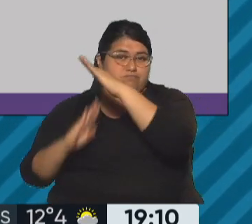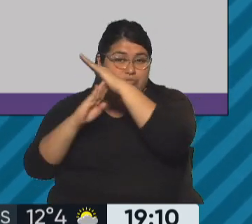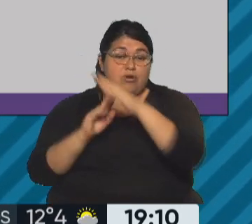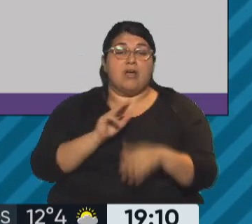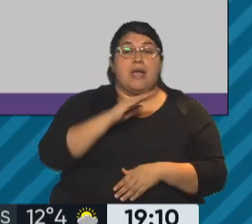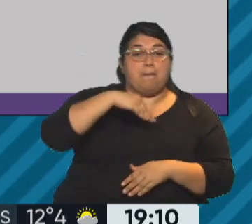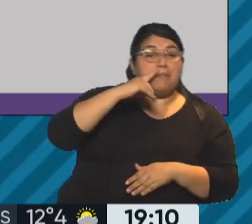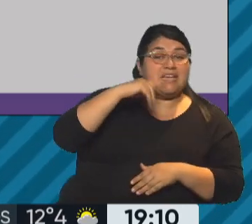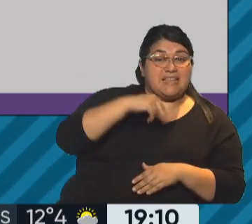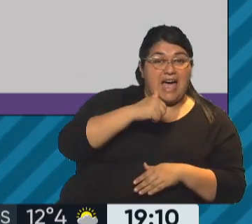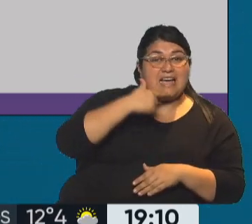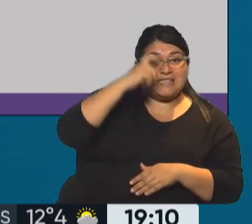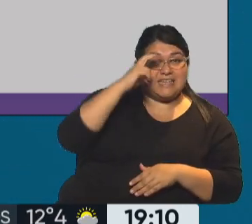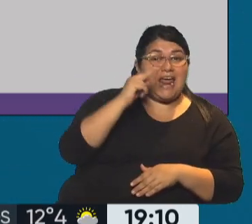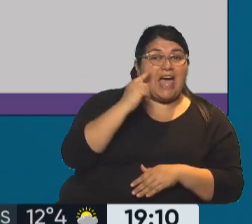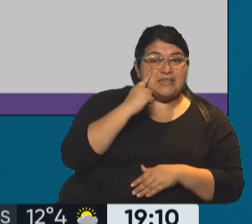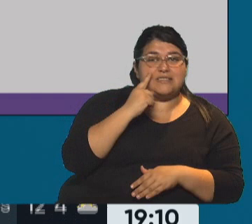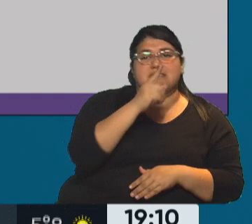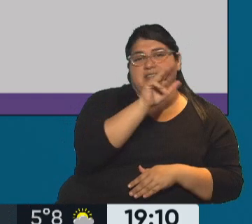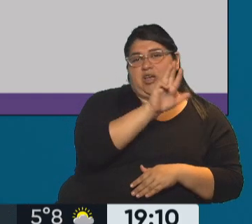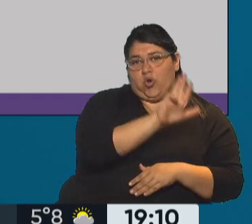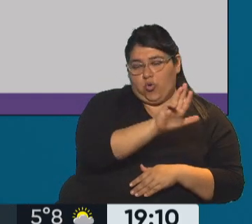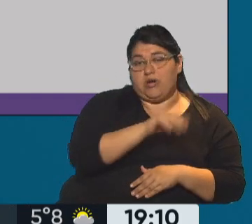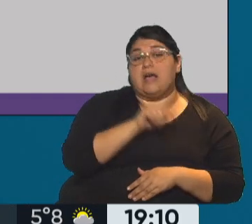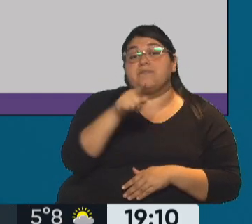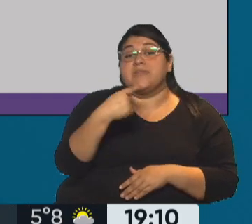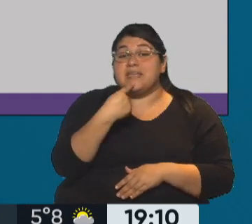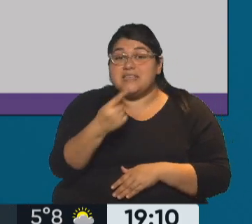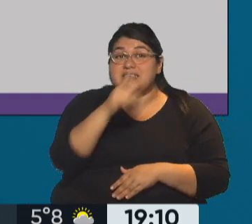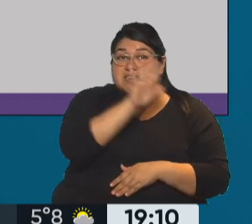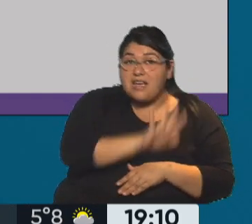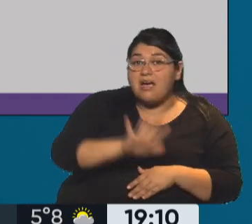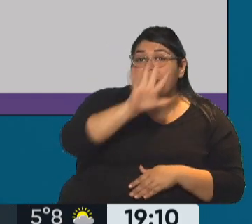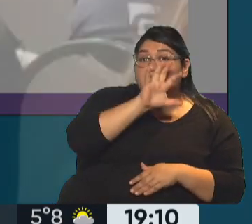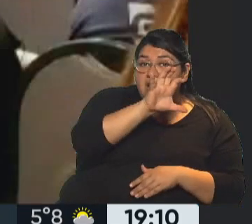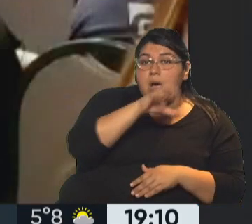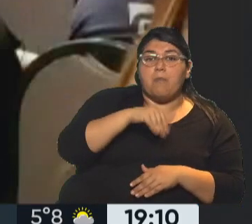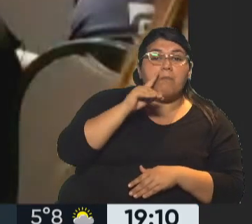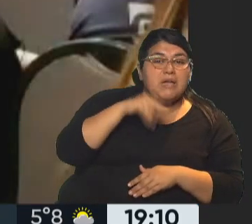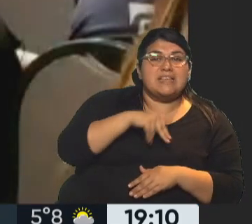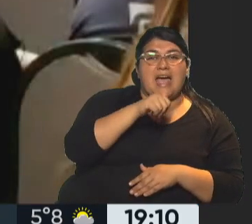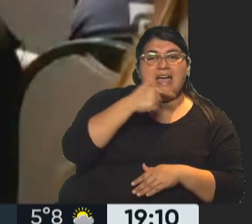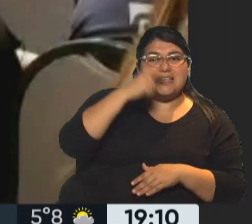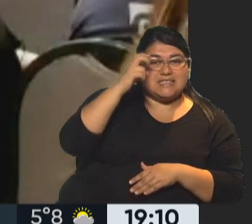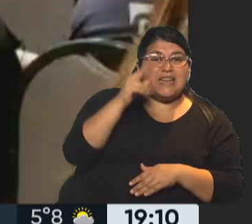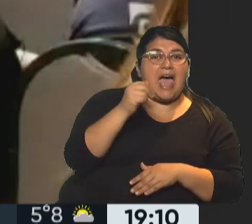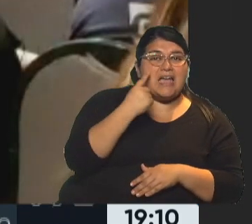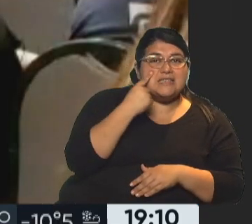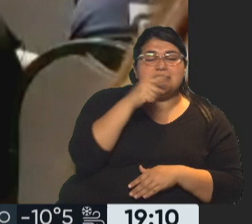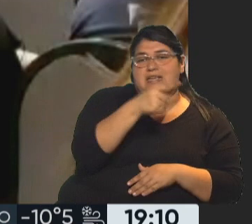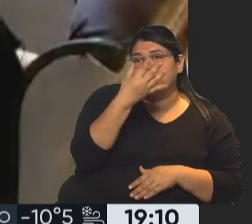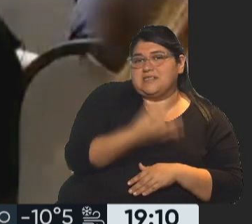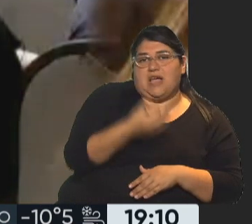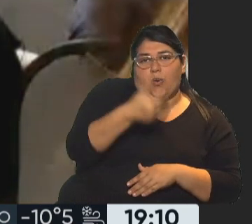Silva se dice aquí en este país que quien se queda comida yerais es quien se queda con la elección todavía no podemos ver